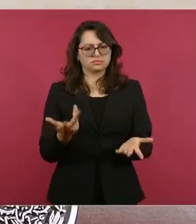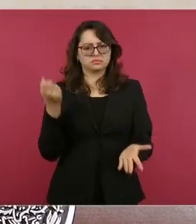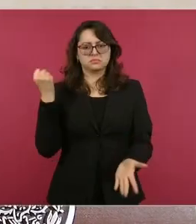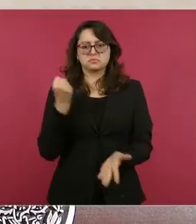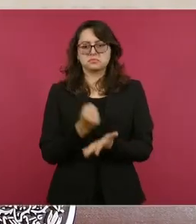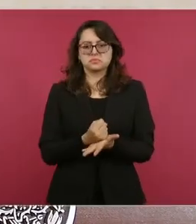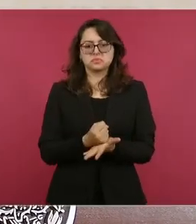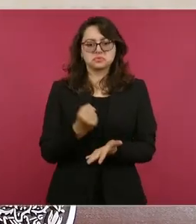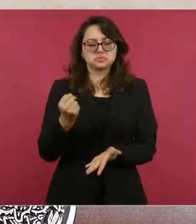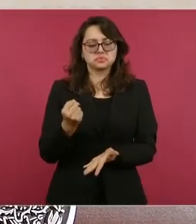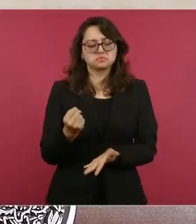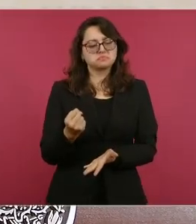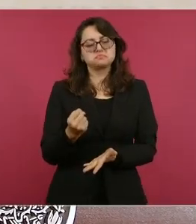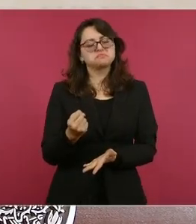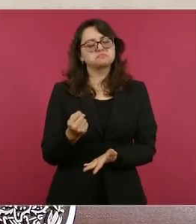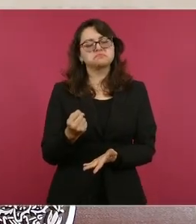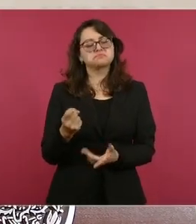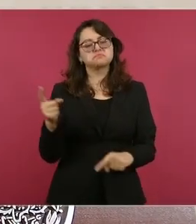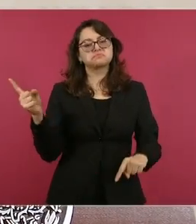de